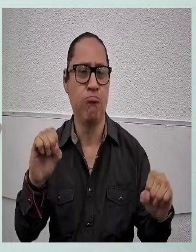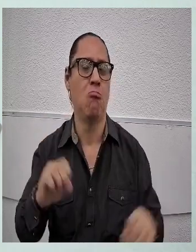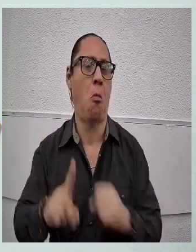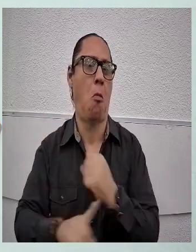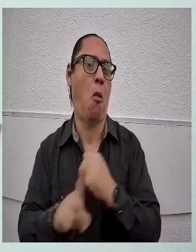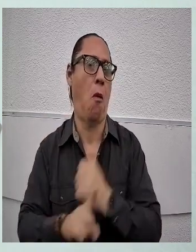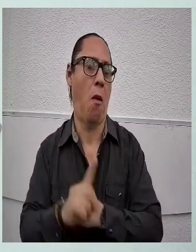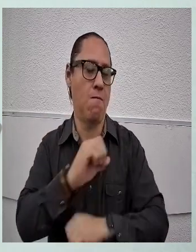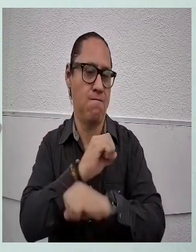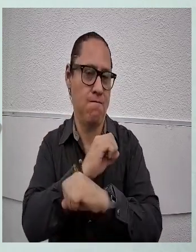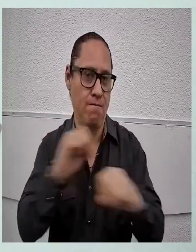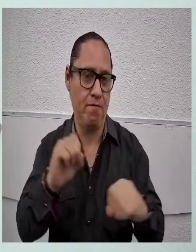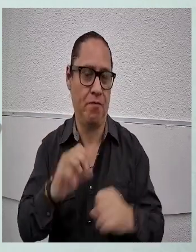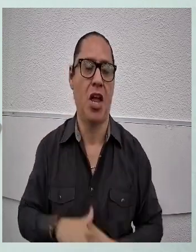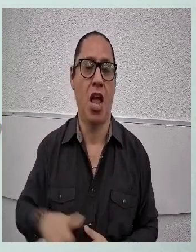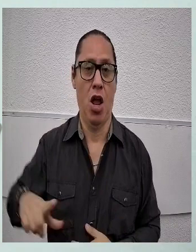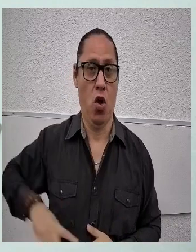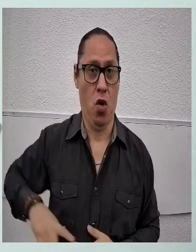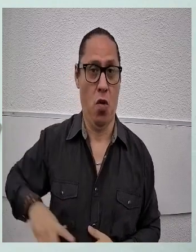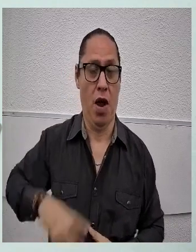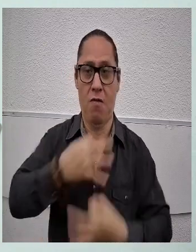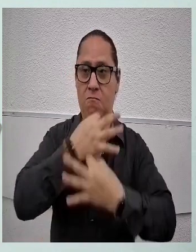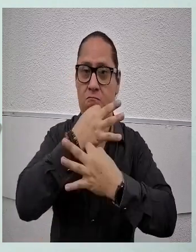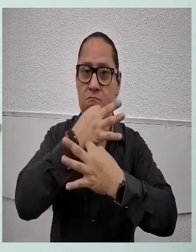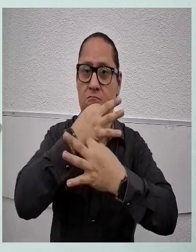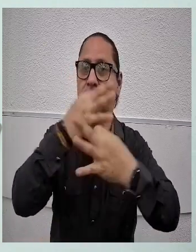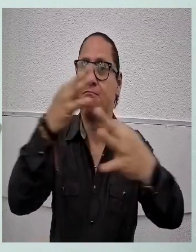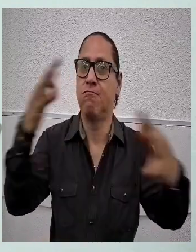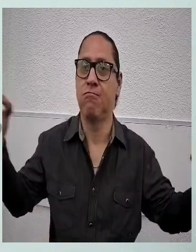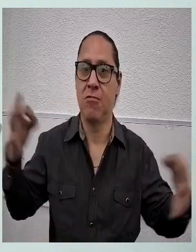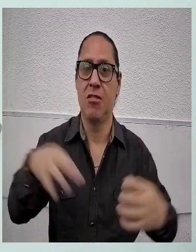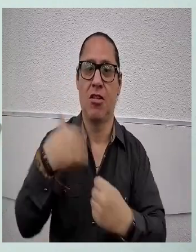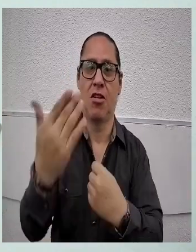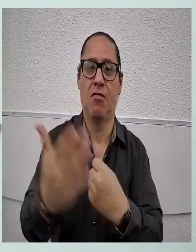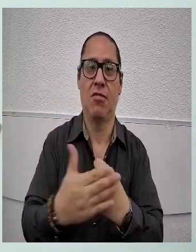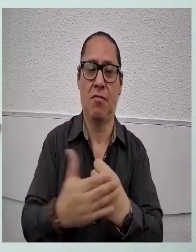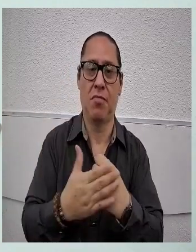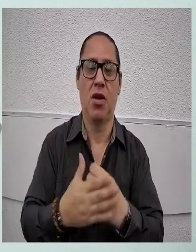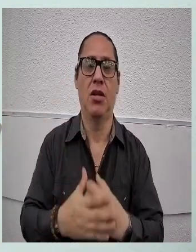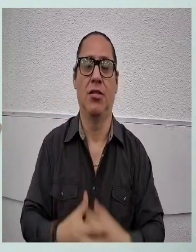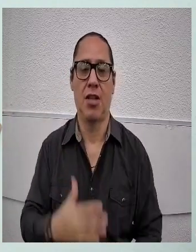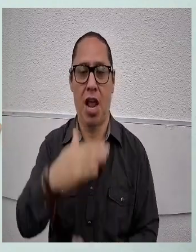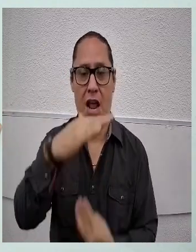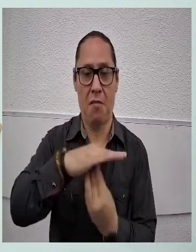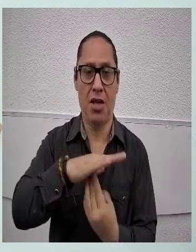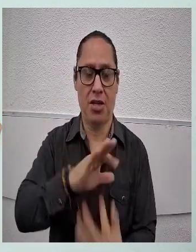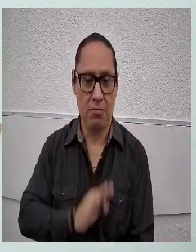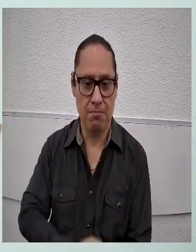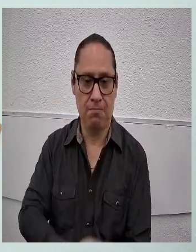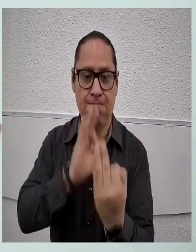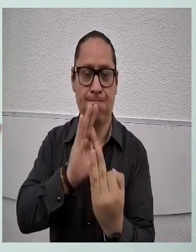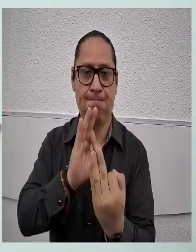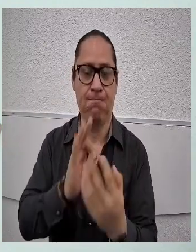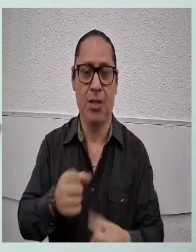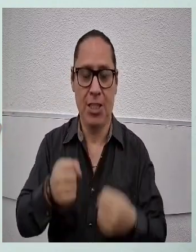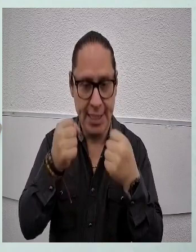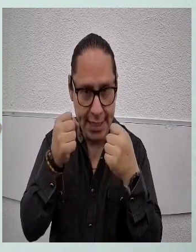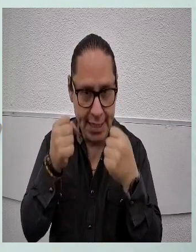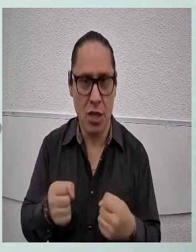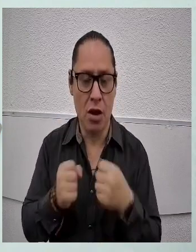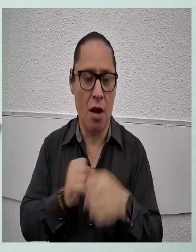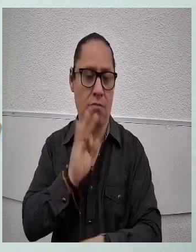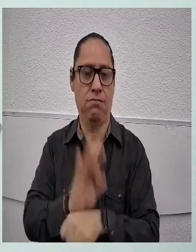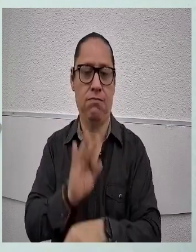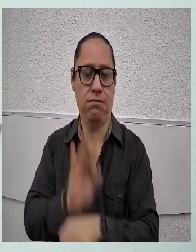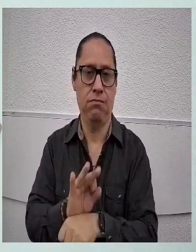en gran manera que el Gobernador haya declarado sesión permanente en la mesa de seguridad para I ar una jornada